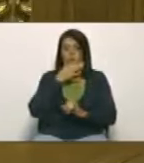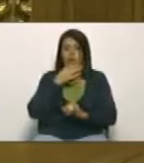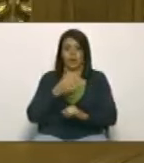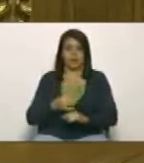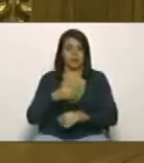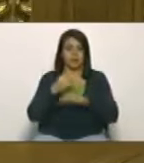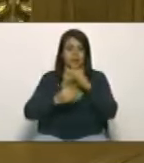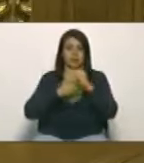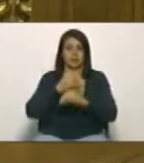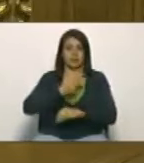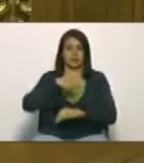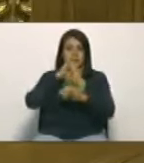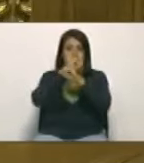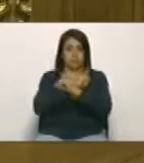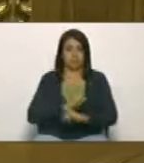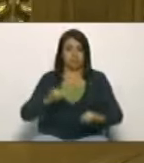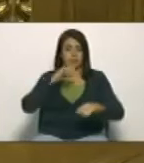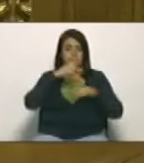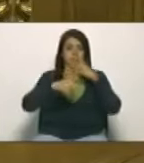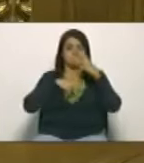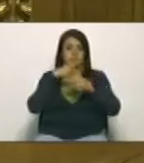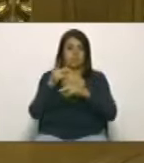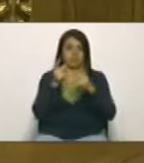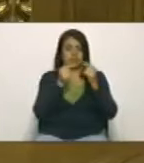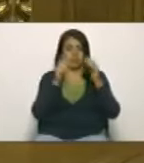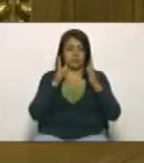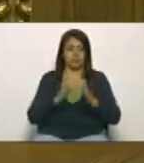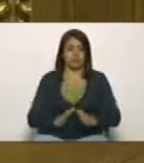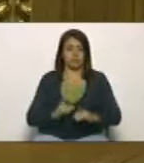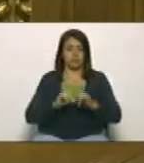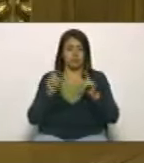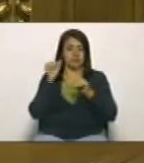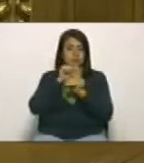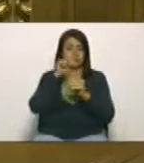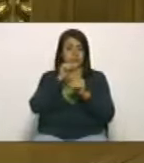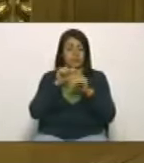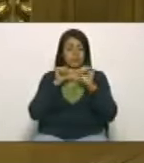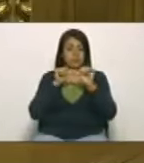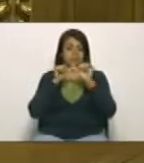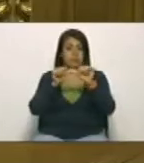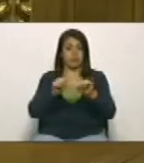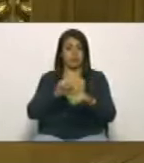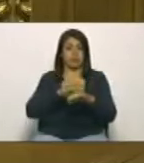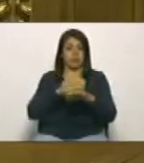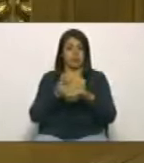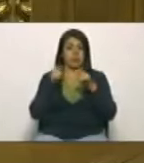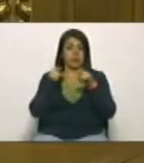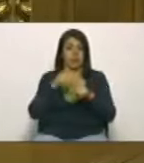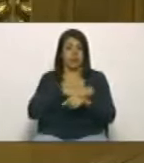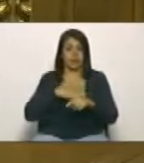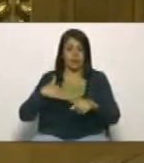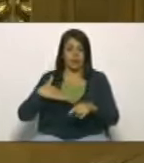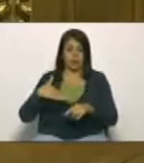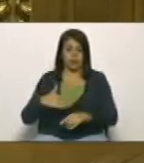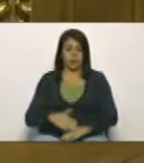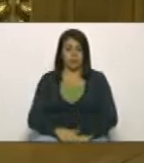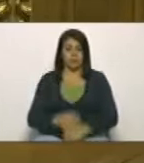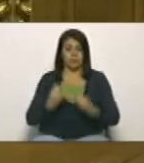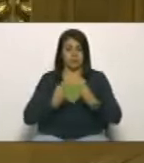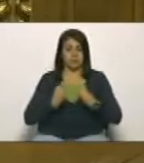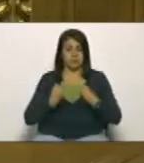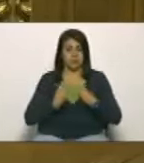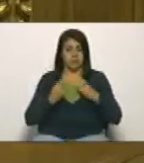fácil realizar nuestra independencia política y económica sin una lucha permanente si es que queremos